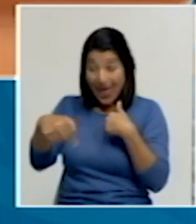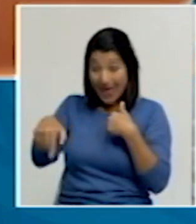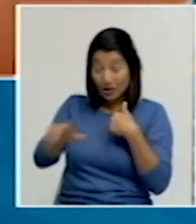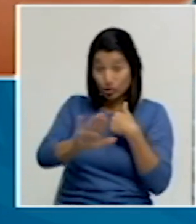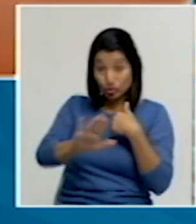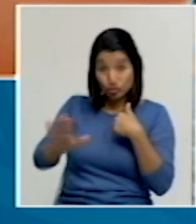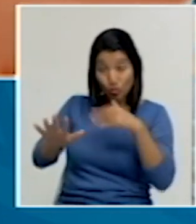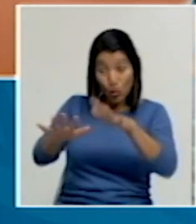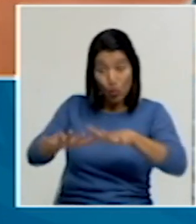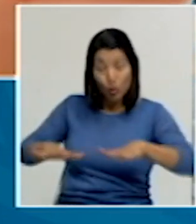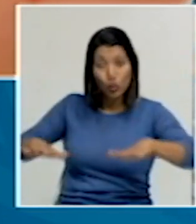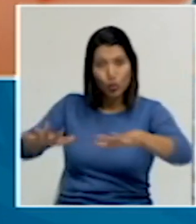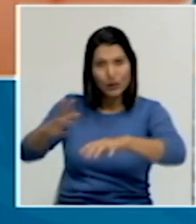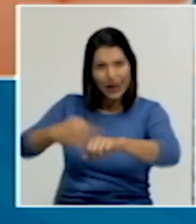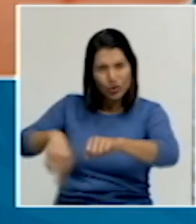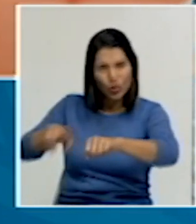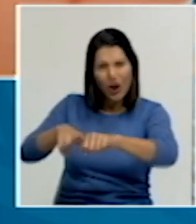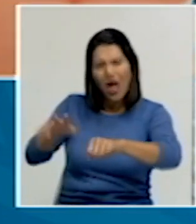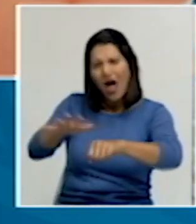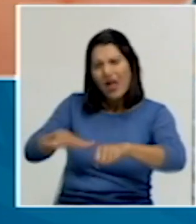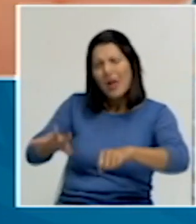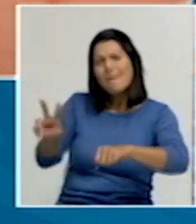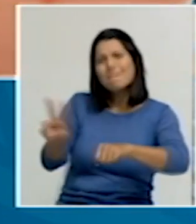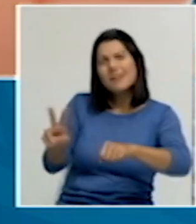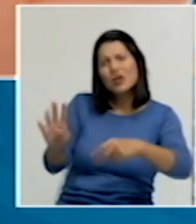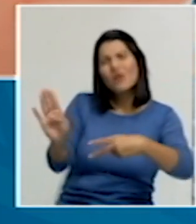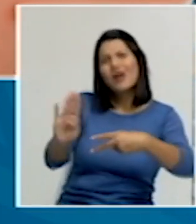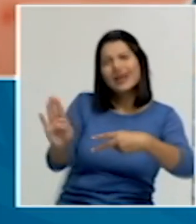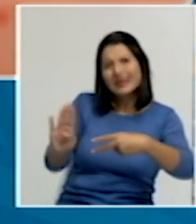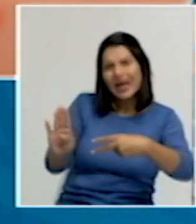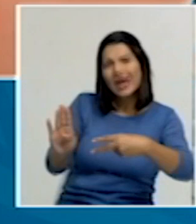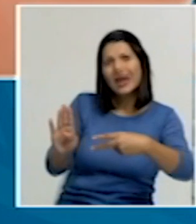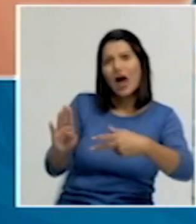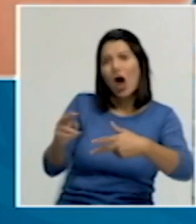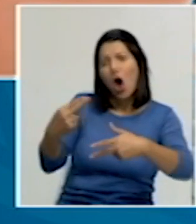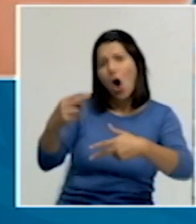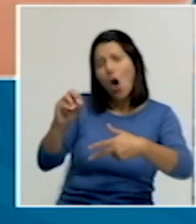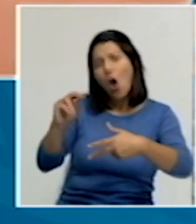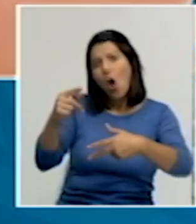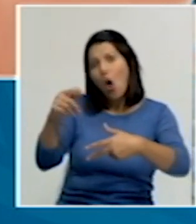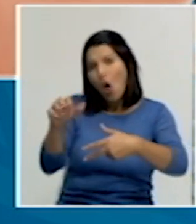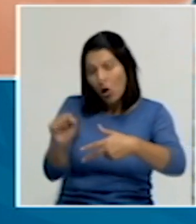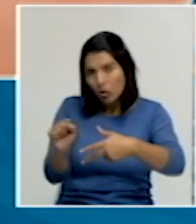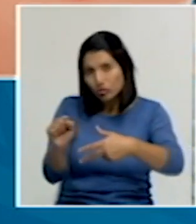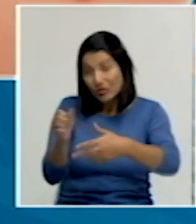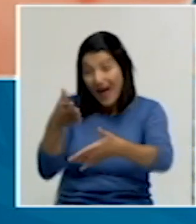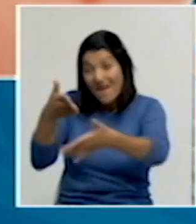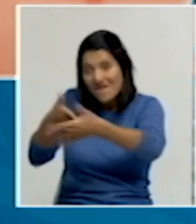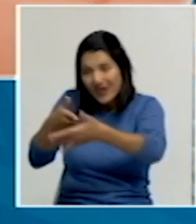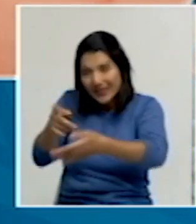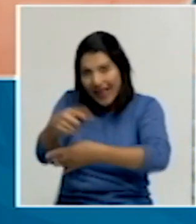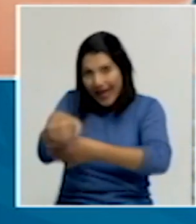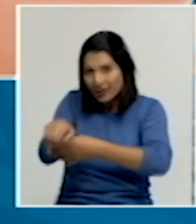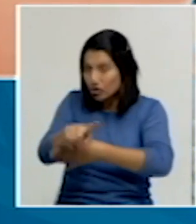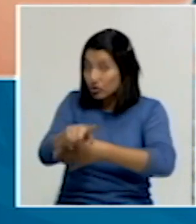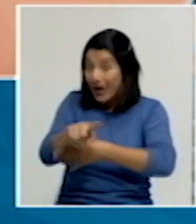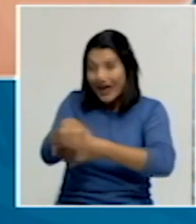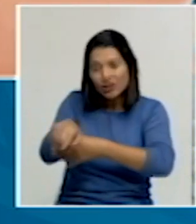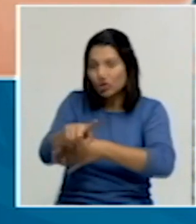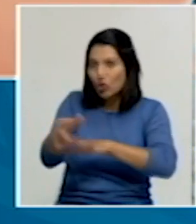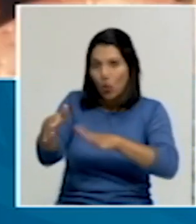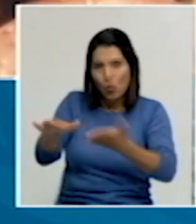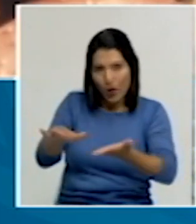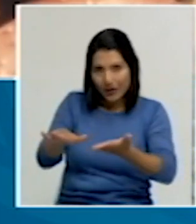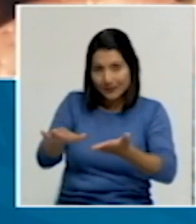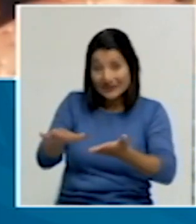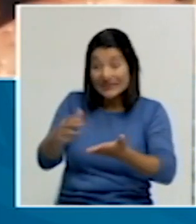natural, los virus, las bacterias, los hongos, los parásitos que los afectan a ellos, pero que no los matan, a nosotros